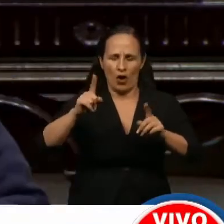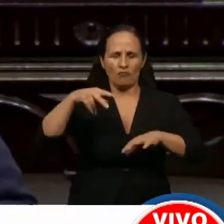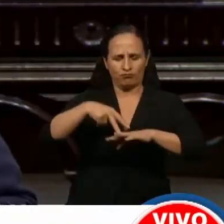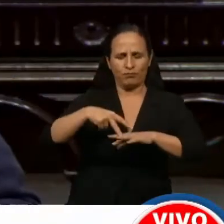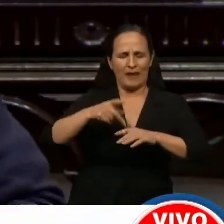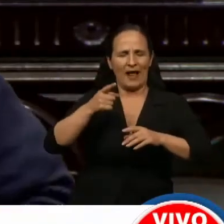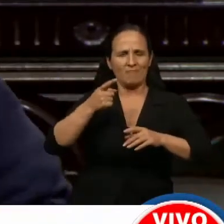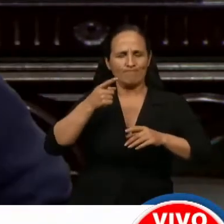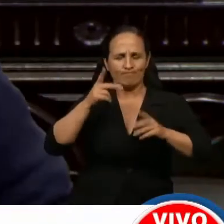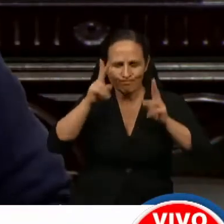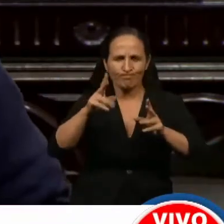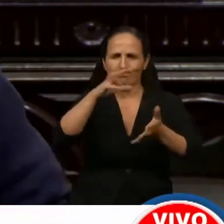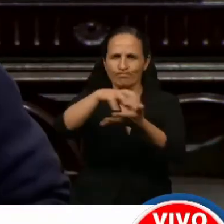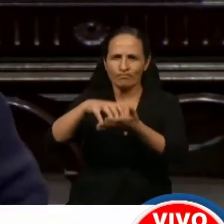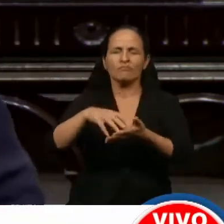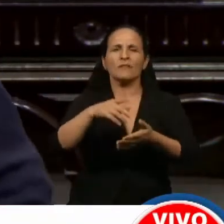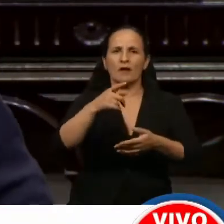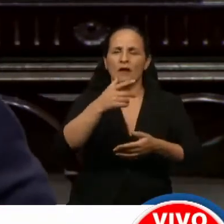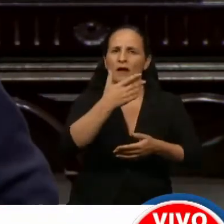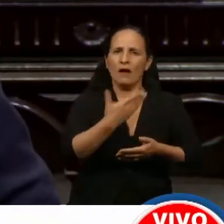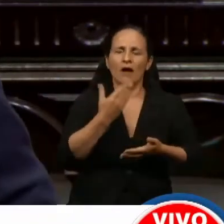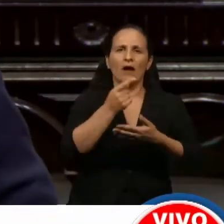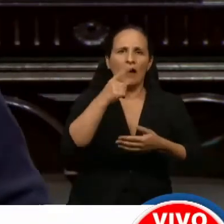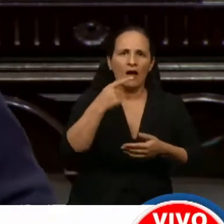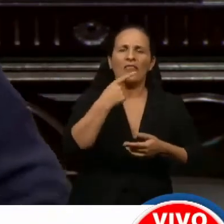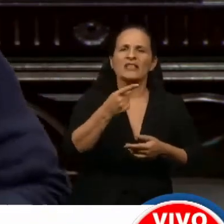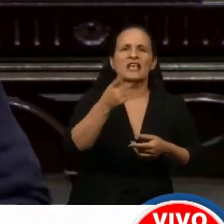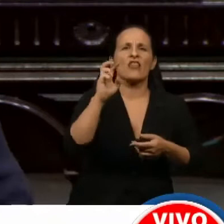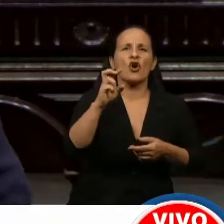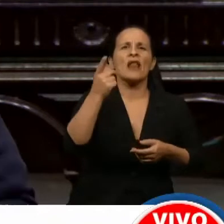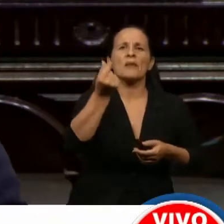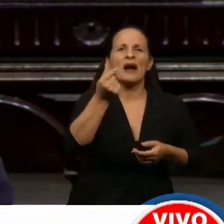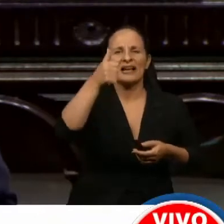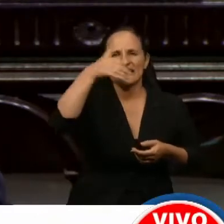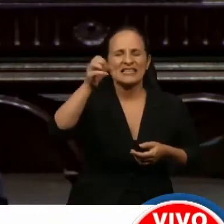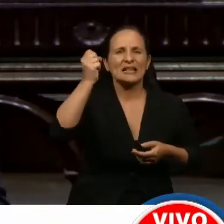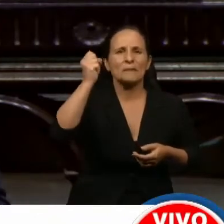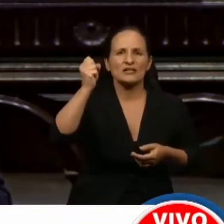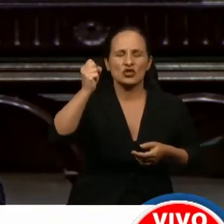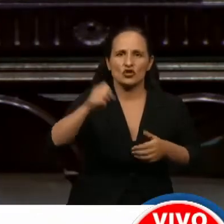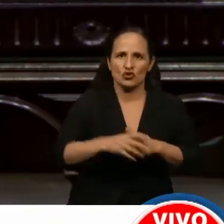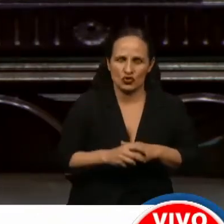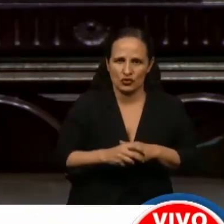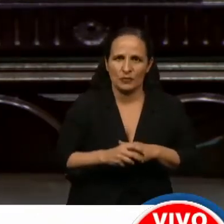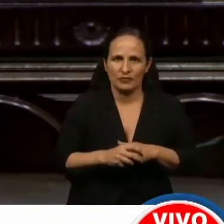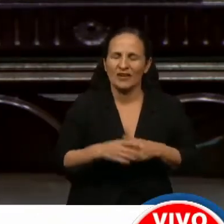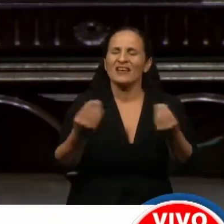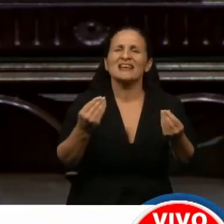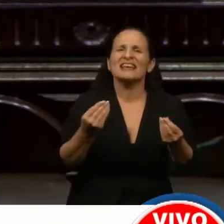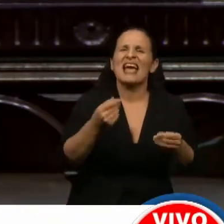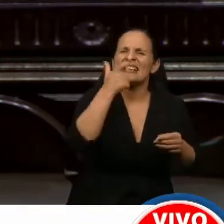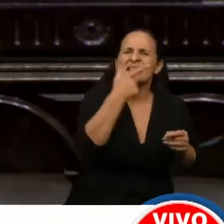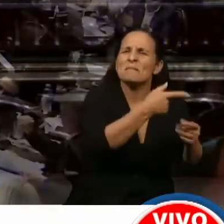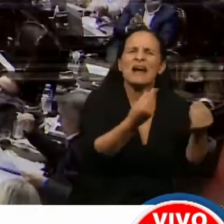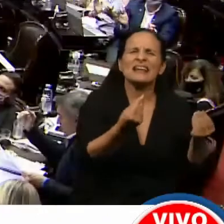que pasó. Es el día que el presidente dice, el dólar vale 60 pesos. ¿Qué hace Mauricio Macri? ¿Qué es lo que hace